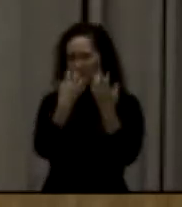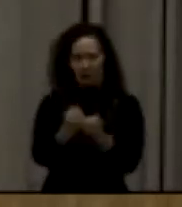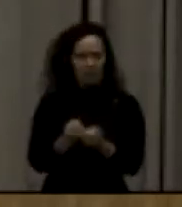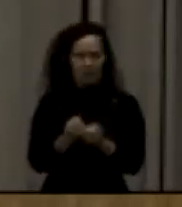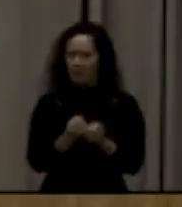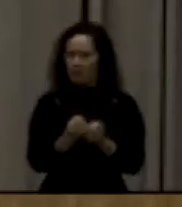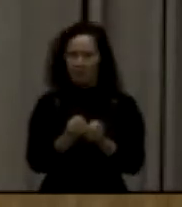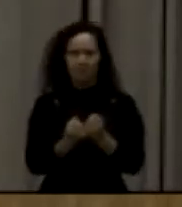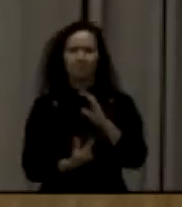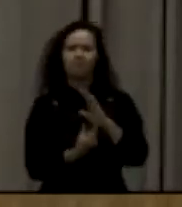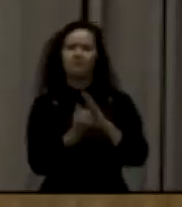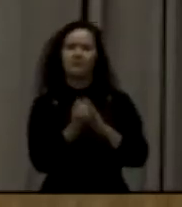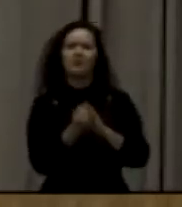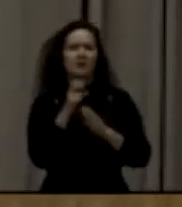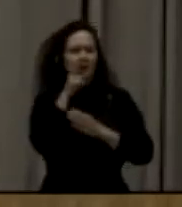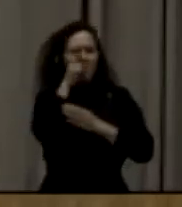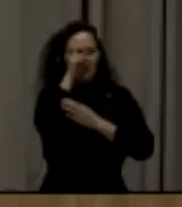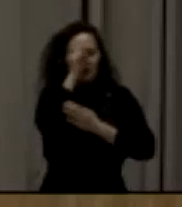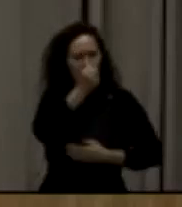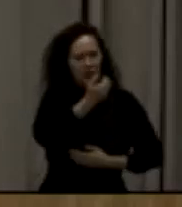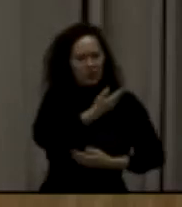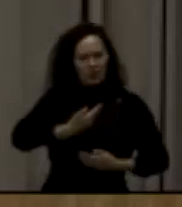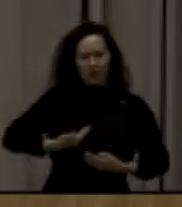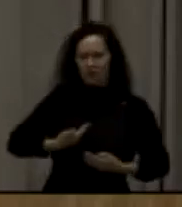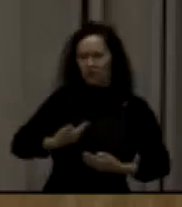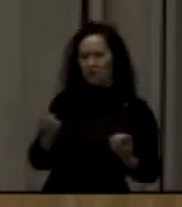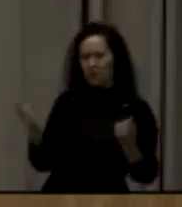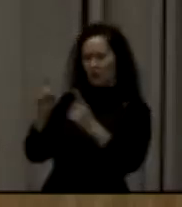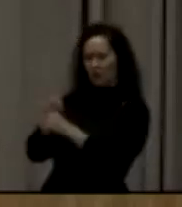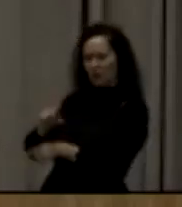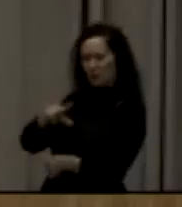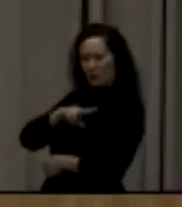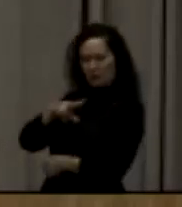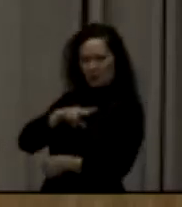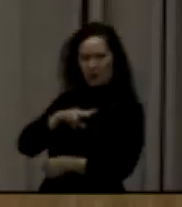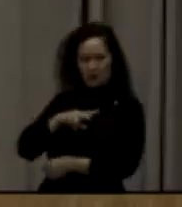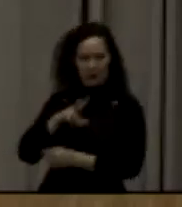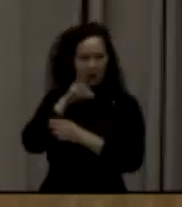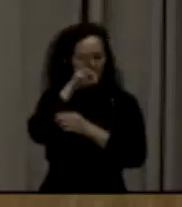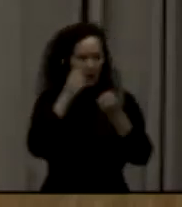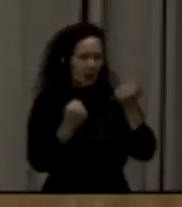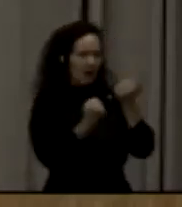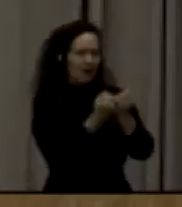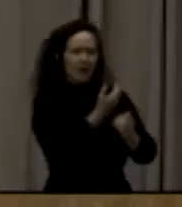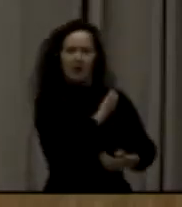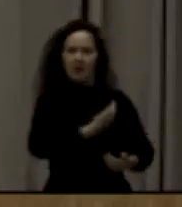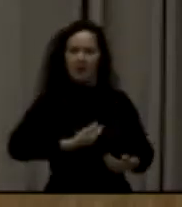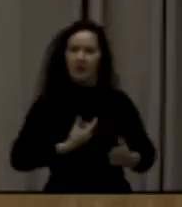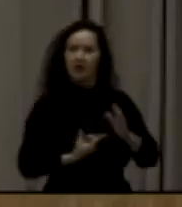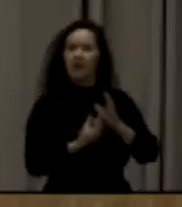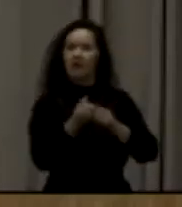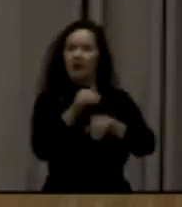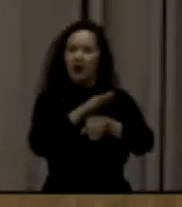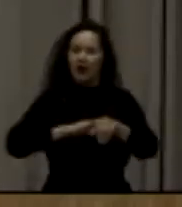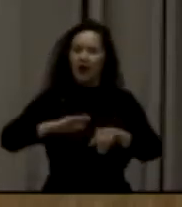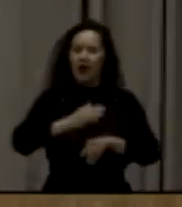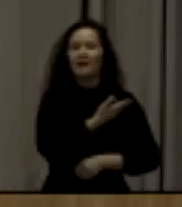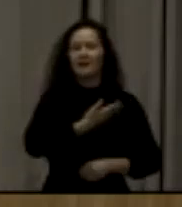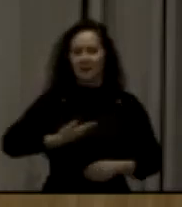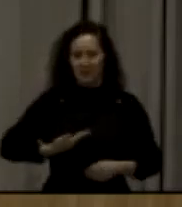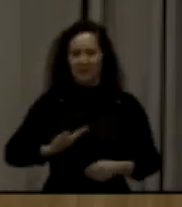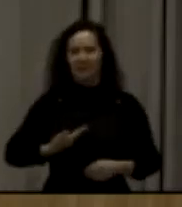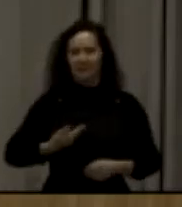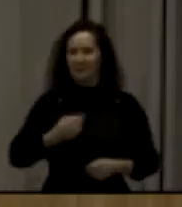financiamiento o sea fortalecer lo público cuando hablamos de fortalecer lo público pasa por el financiamiento público es decir no nos podemos